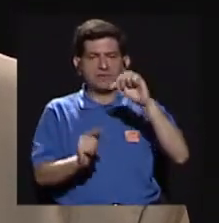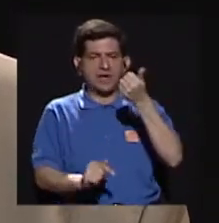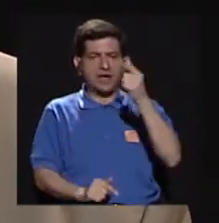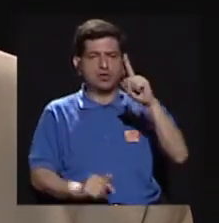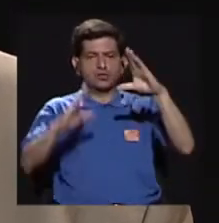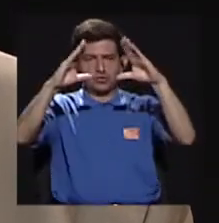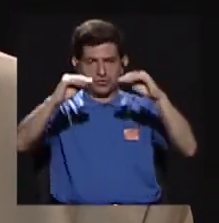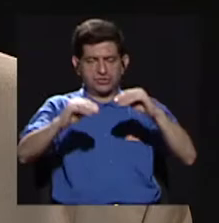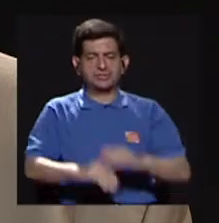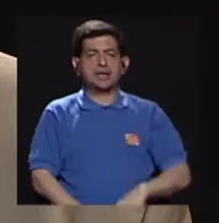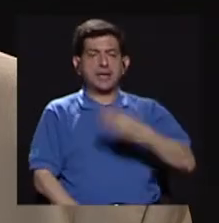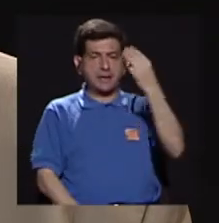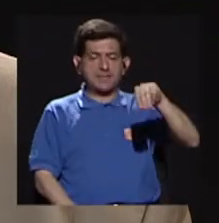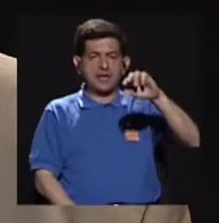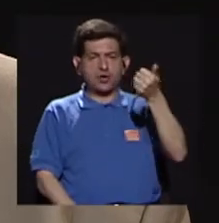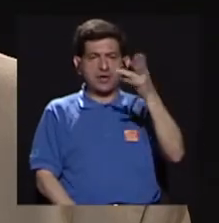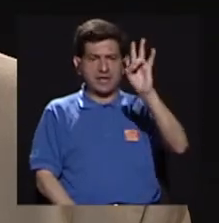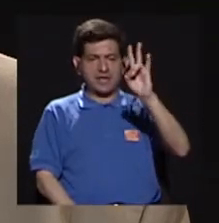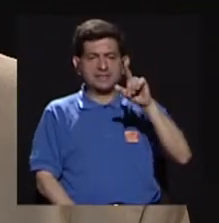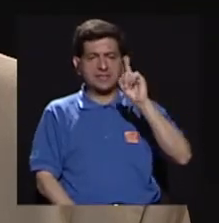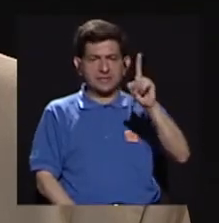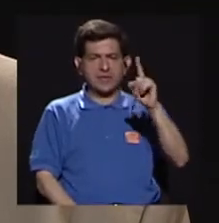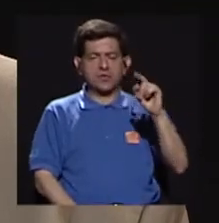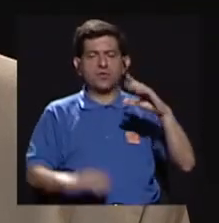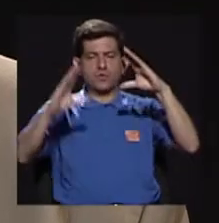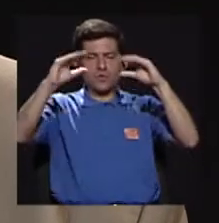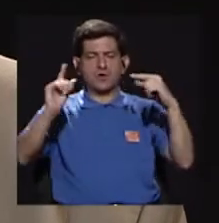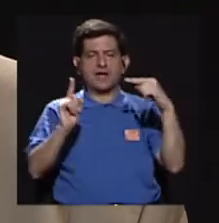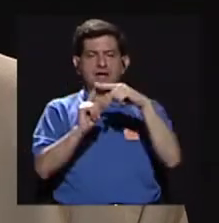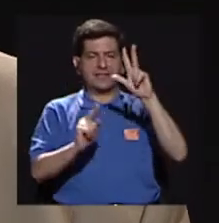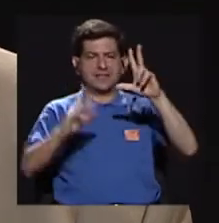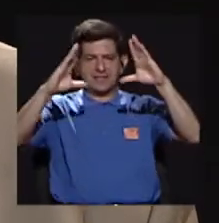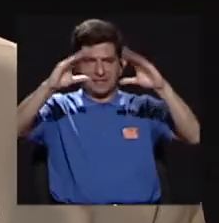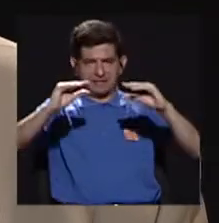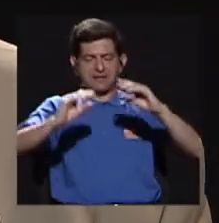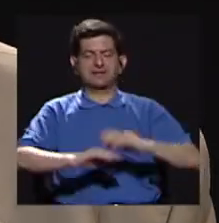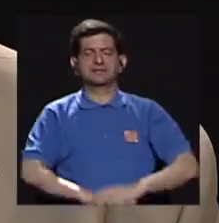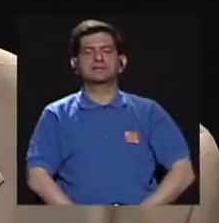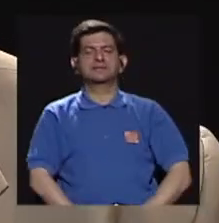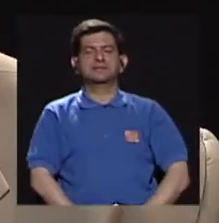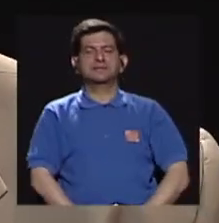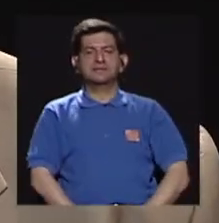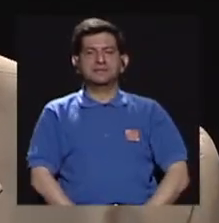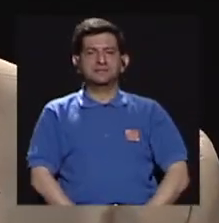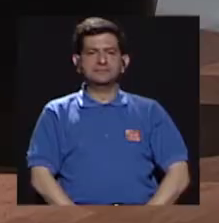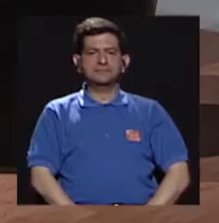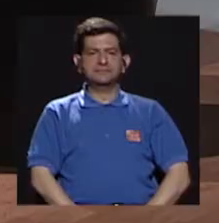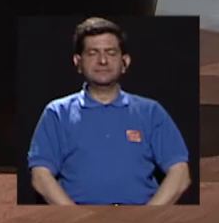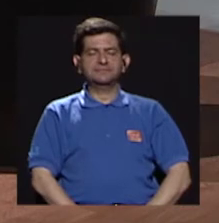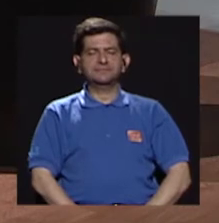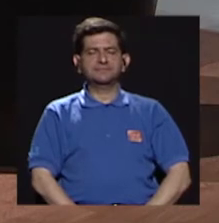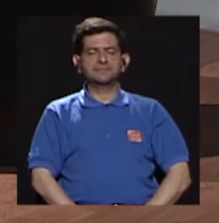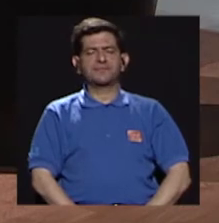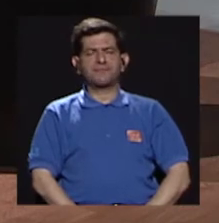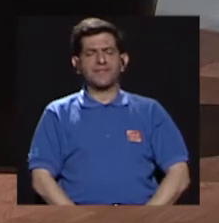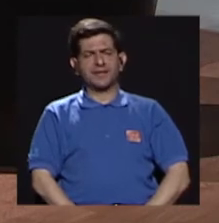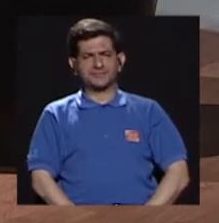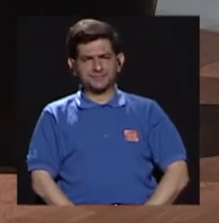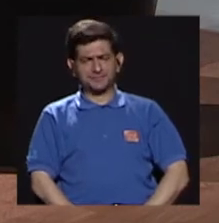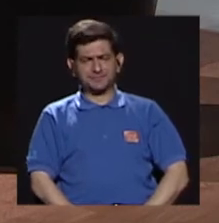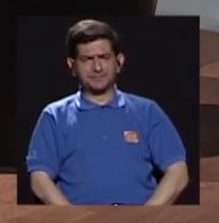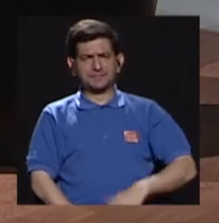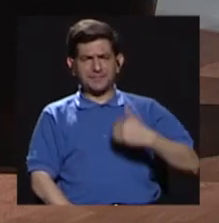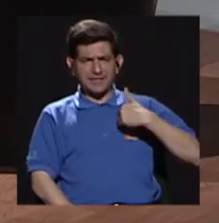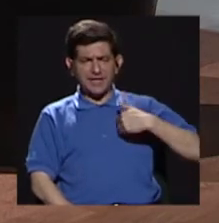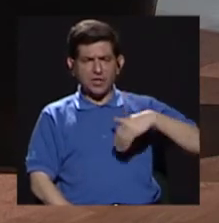la noche y el miércoles 17 de una de la tarde a tres de la tarde don alberto y doña